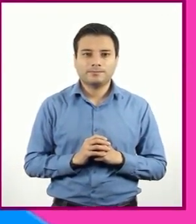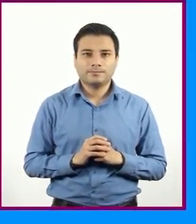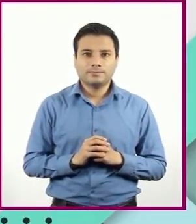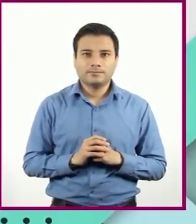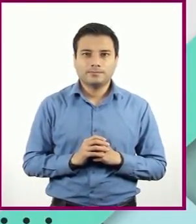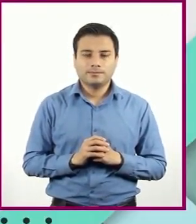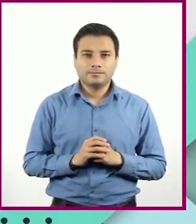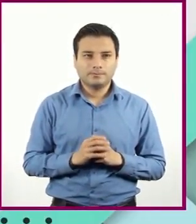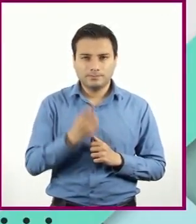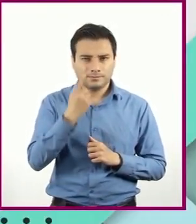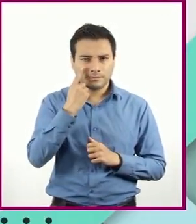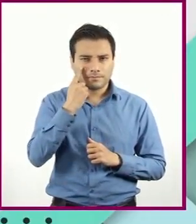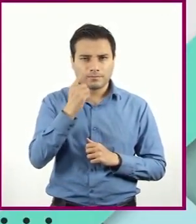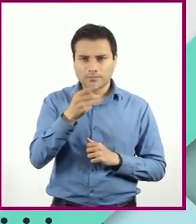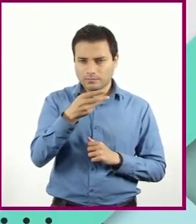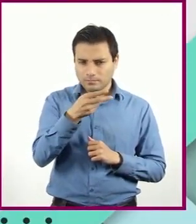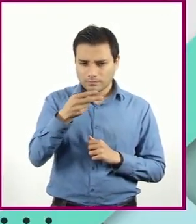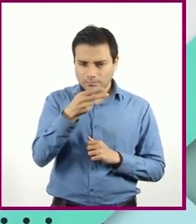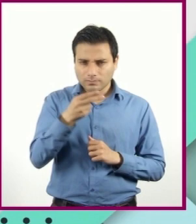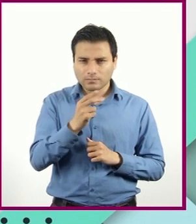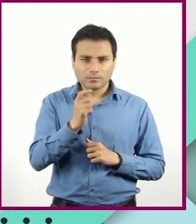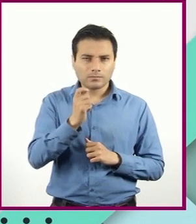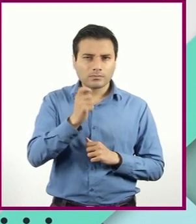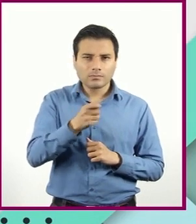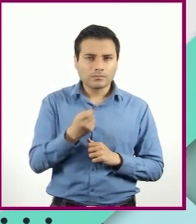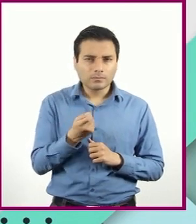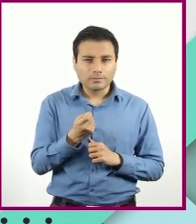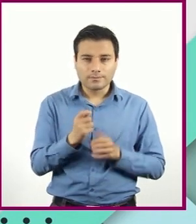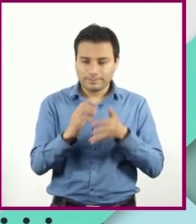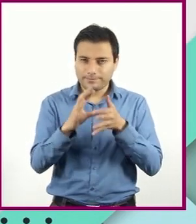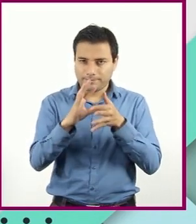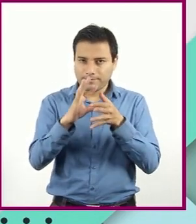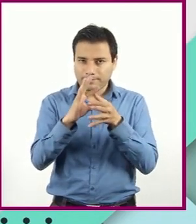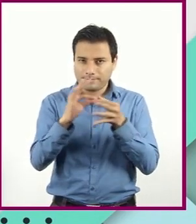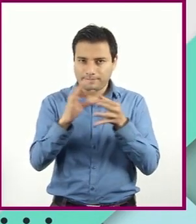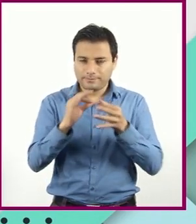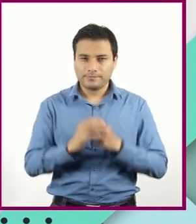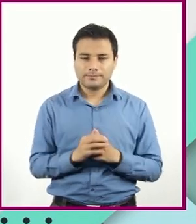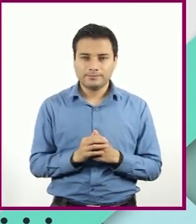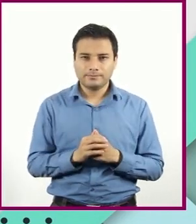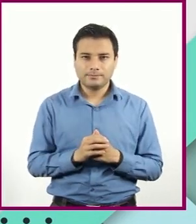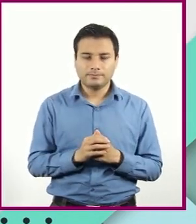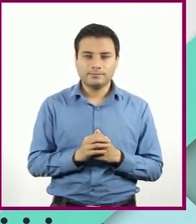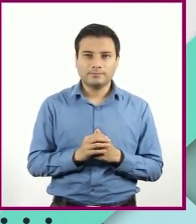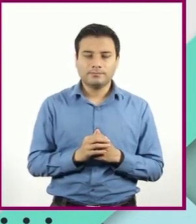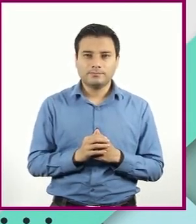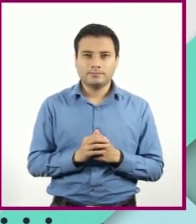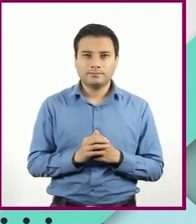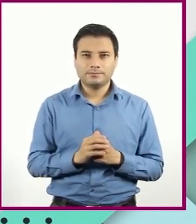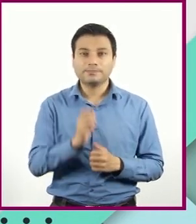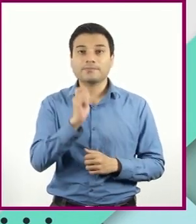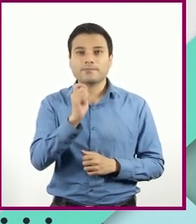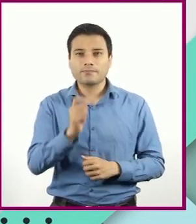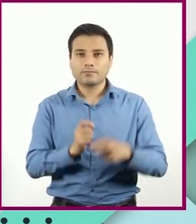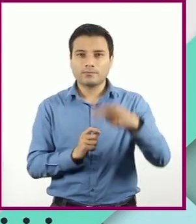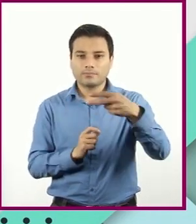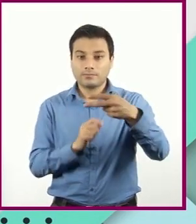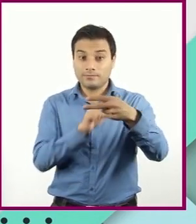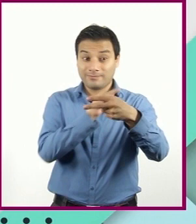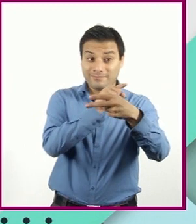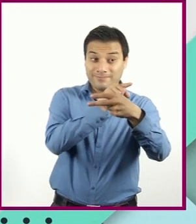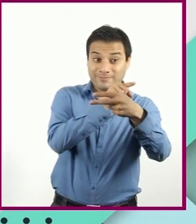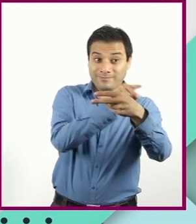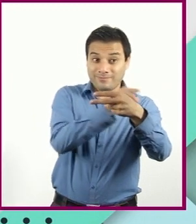reflexión sobre qué es una igualdad, podemos decir que una igualdad es una relación de equivalencia donde